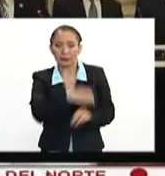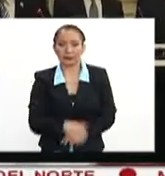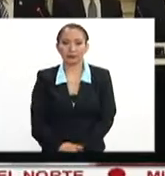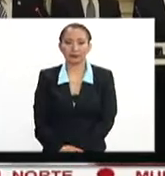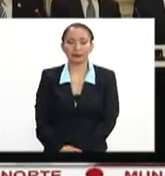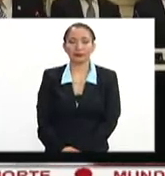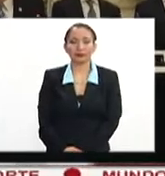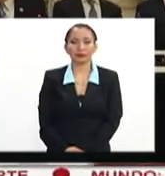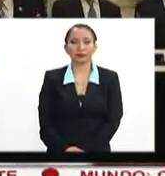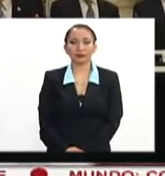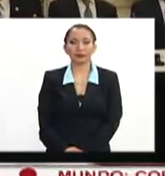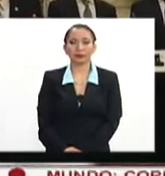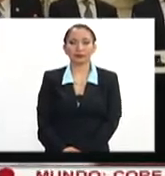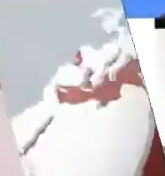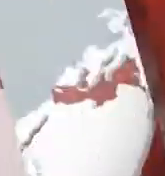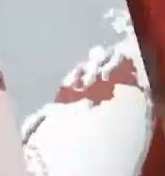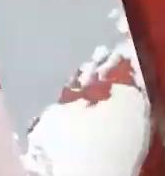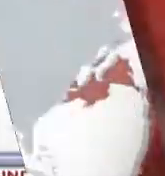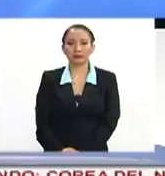respecto.